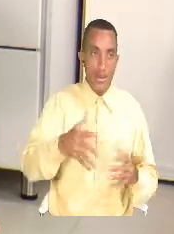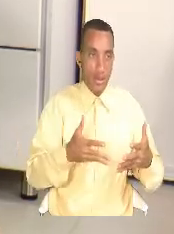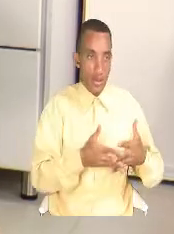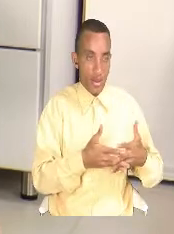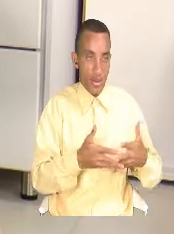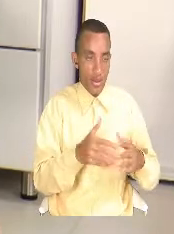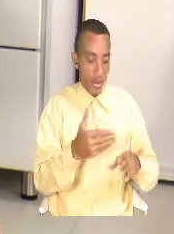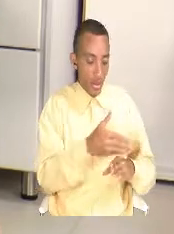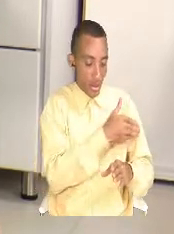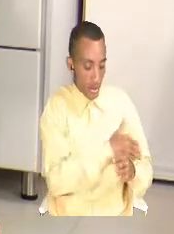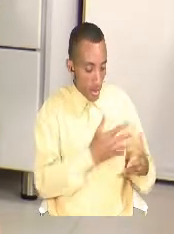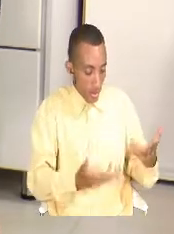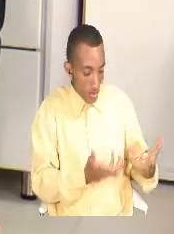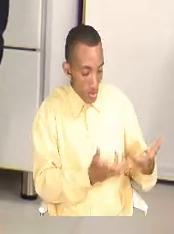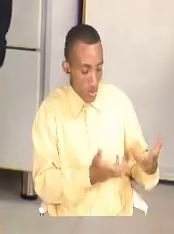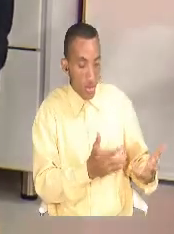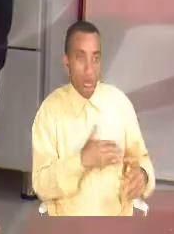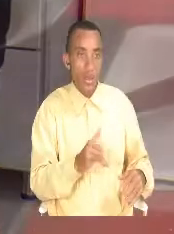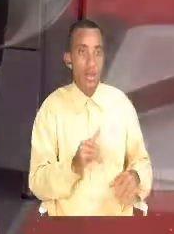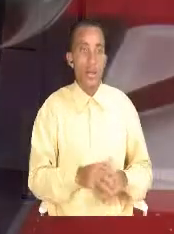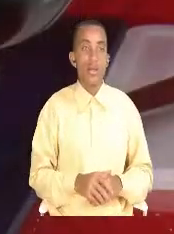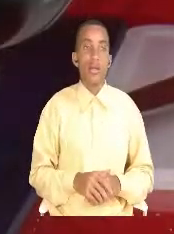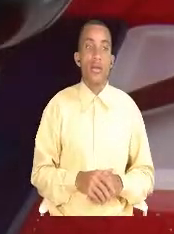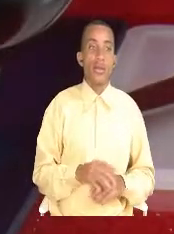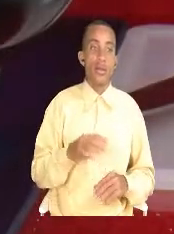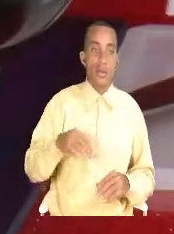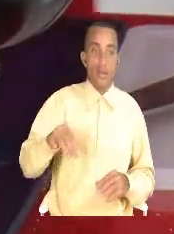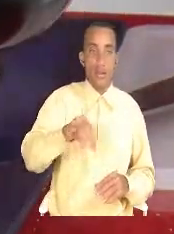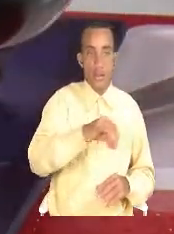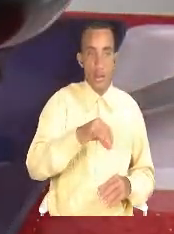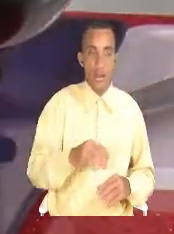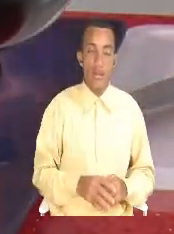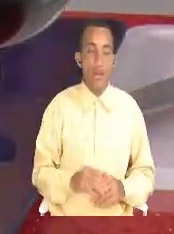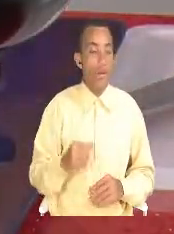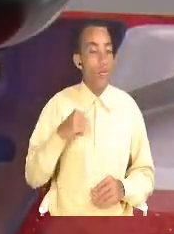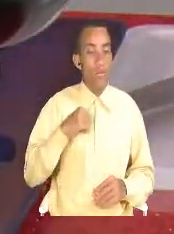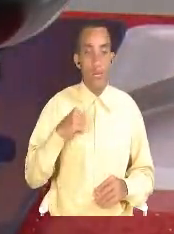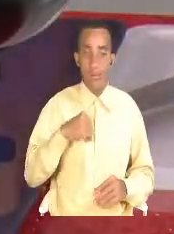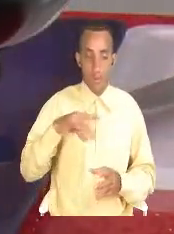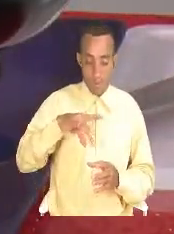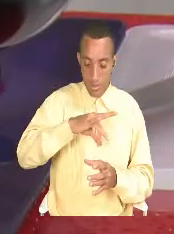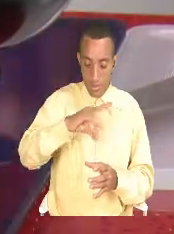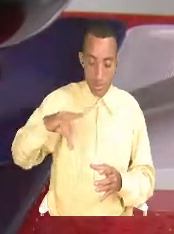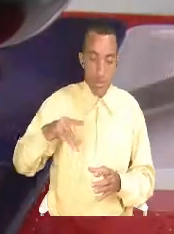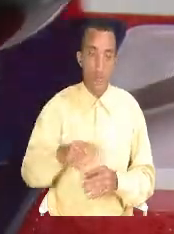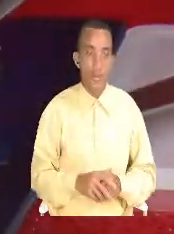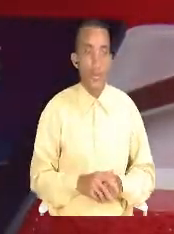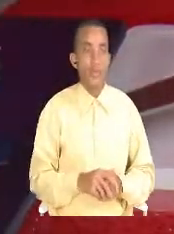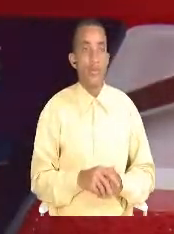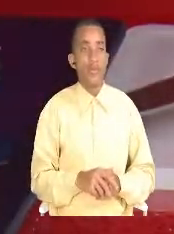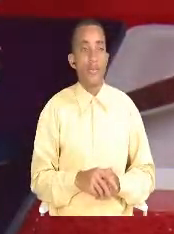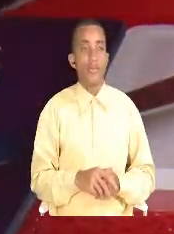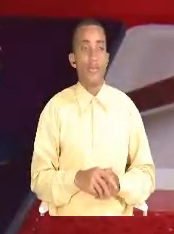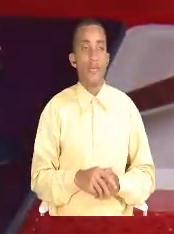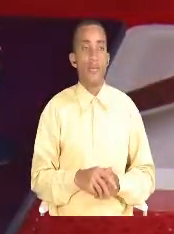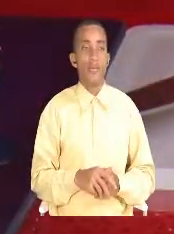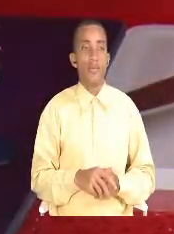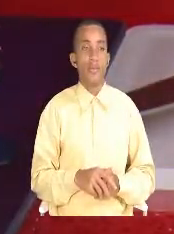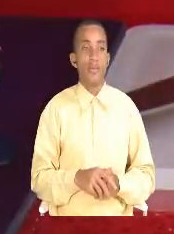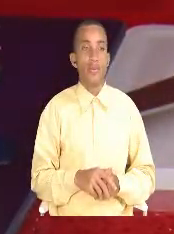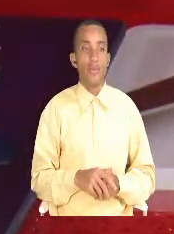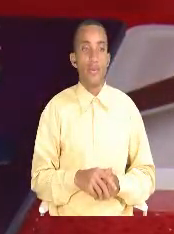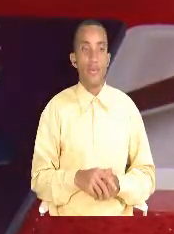precocido, ya tiene su sal, pero acá estos ingredientes que adicioné no tienen sal. Entonces acá van a